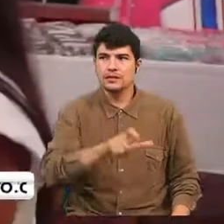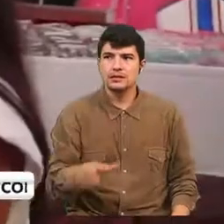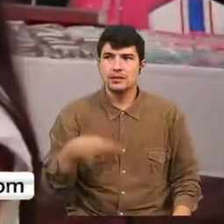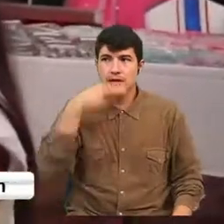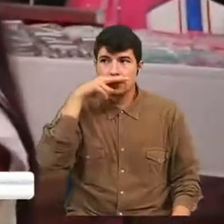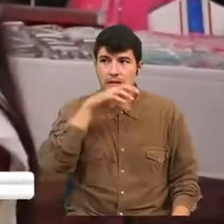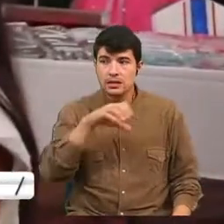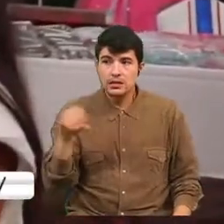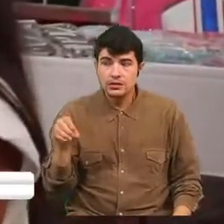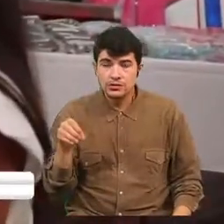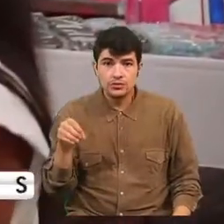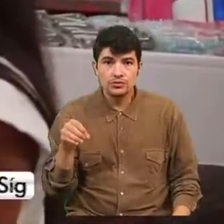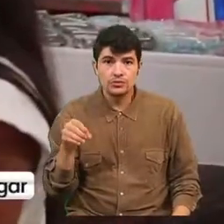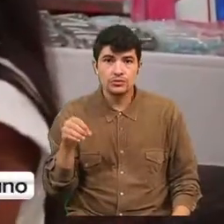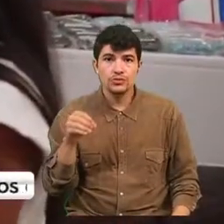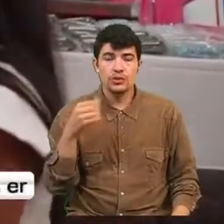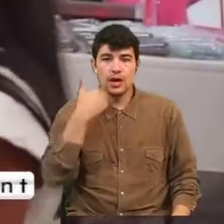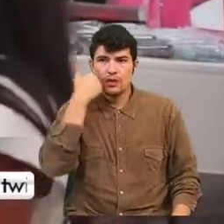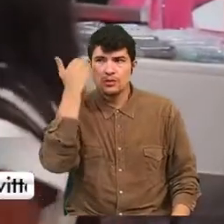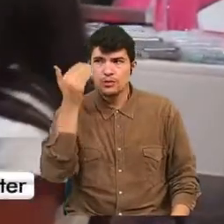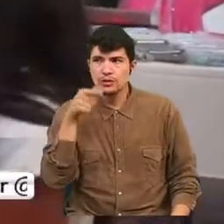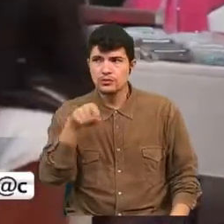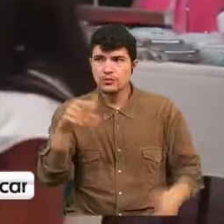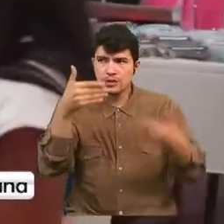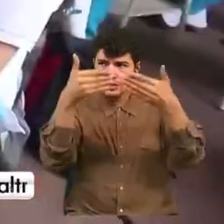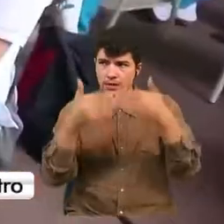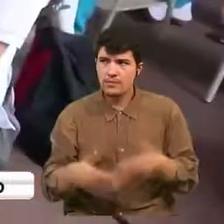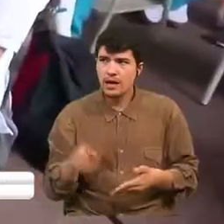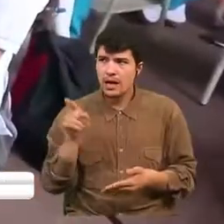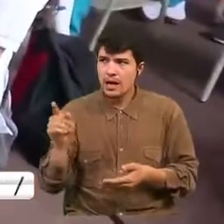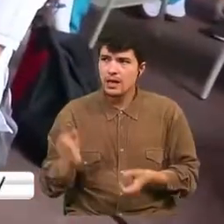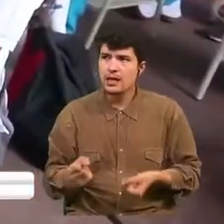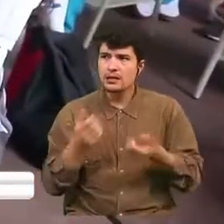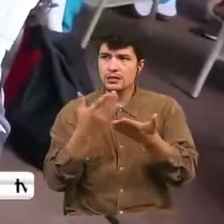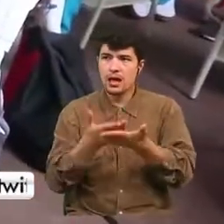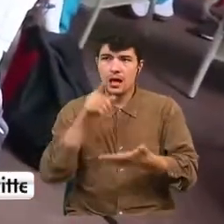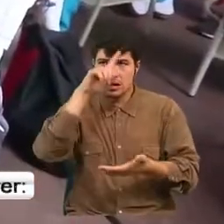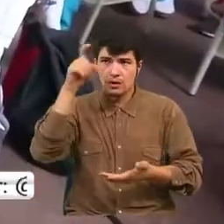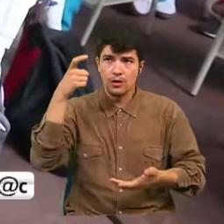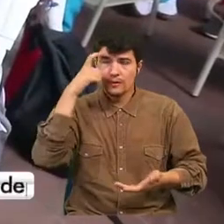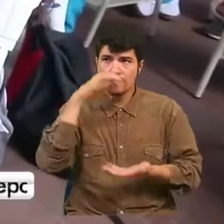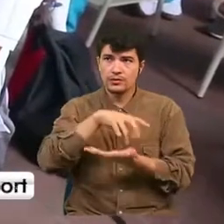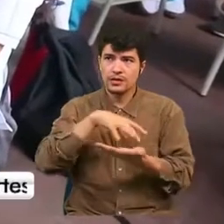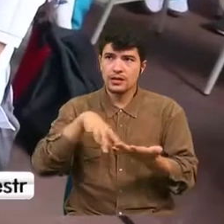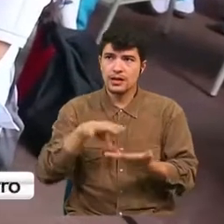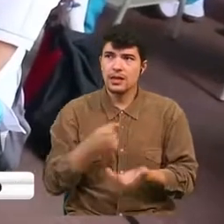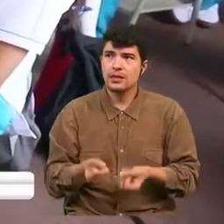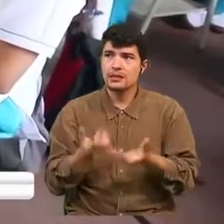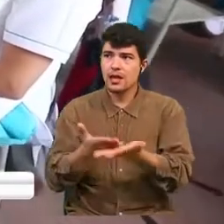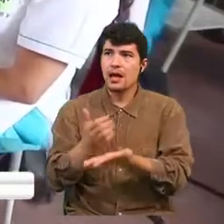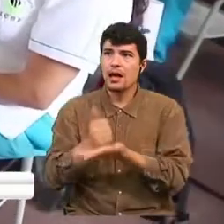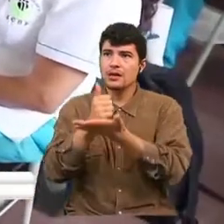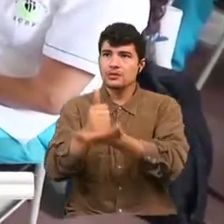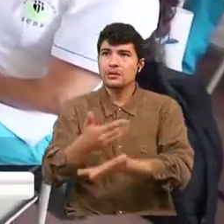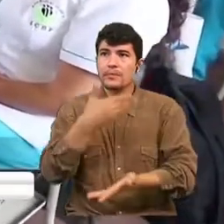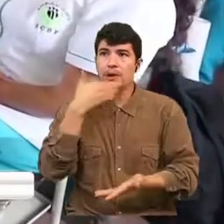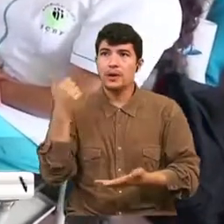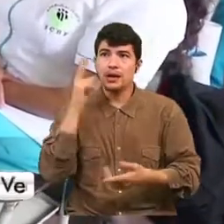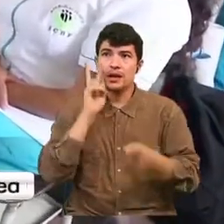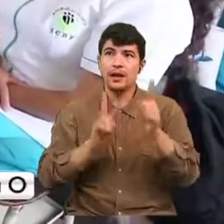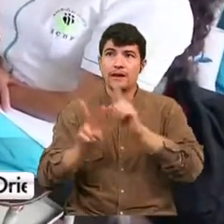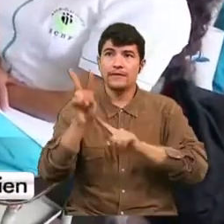con discapacidad visual y en sus extremidades, recibieron del gobierno de Santander ayudas para mejorar su visión